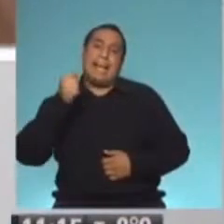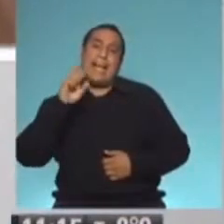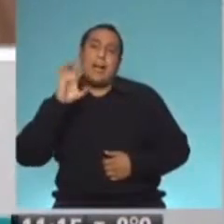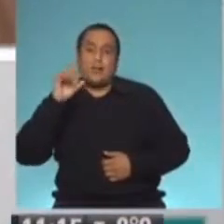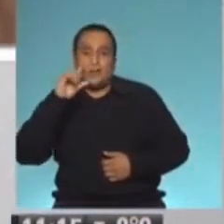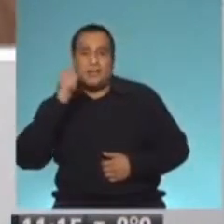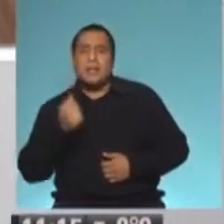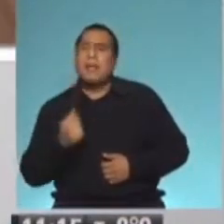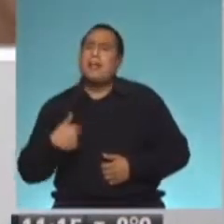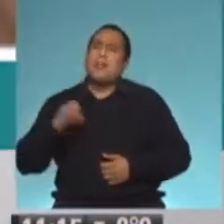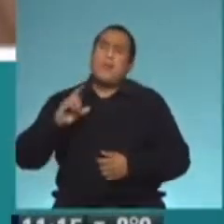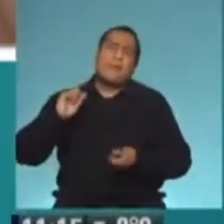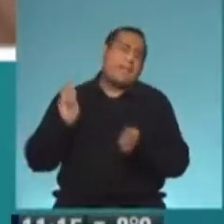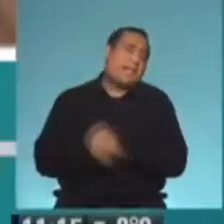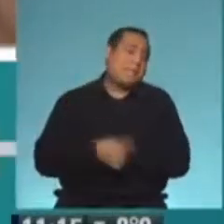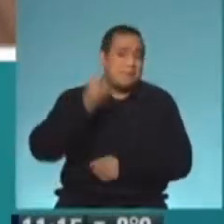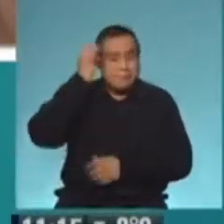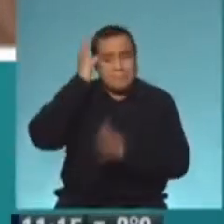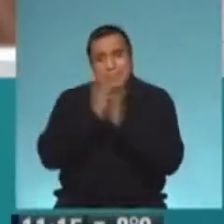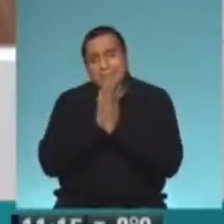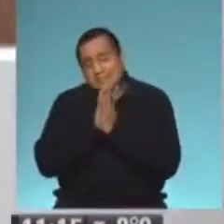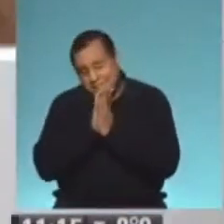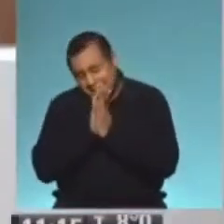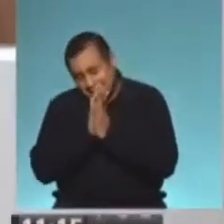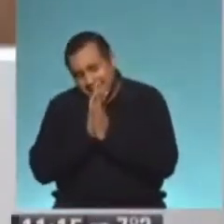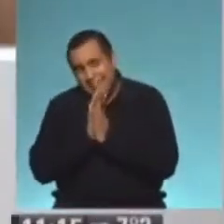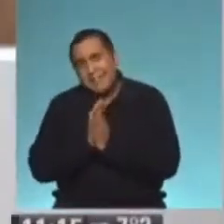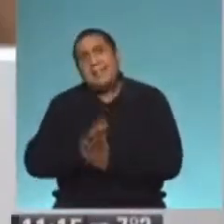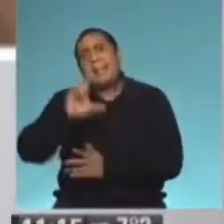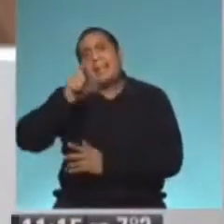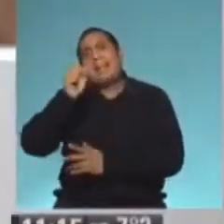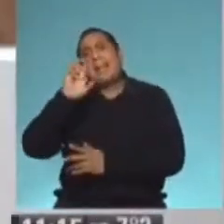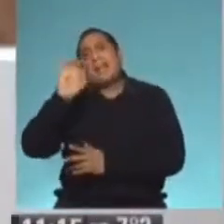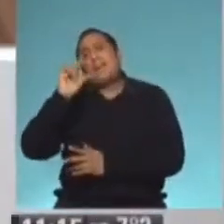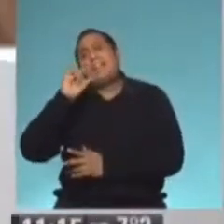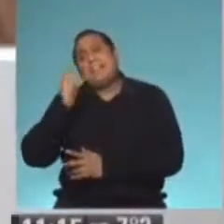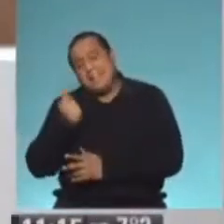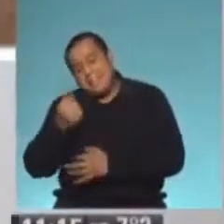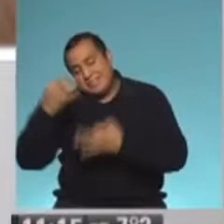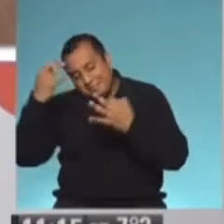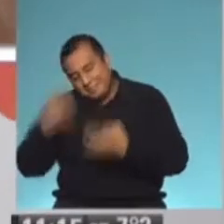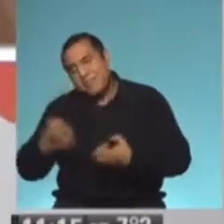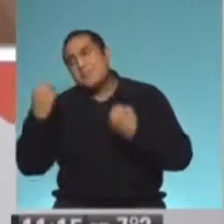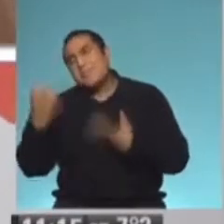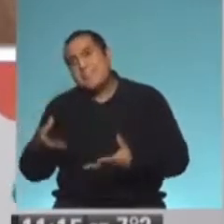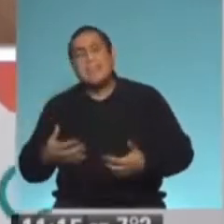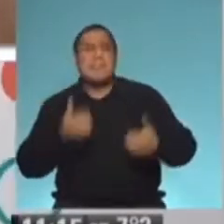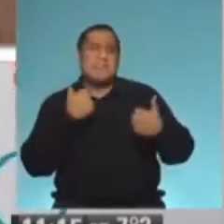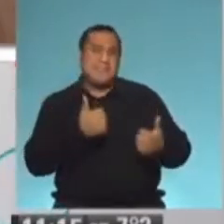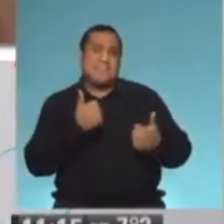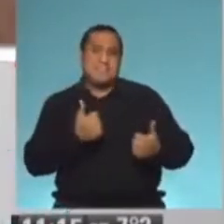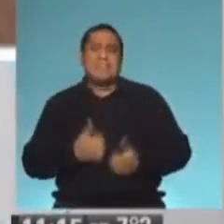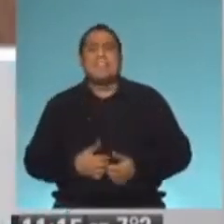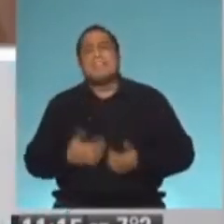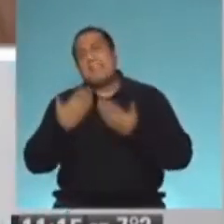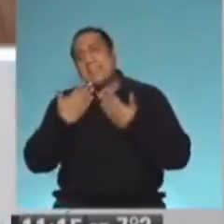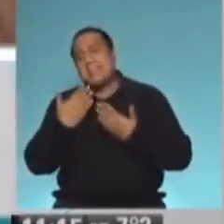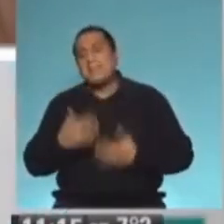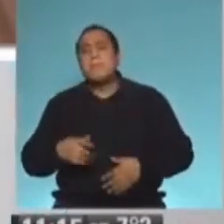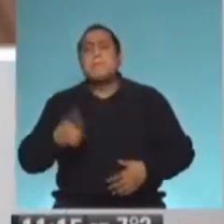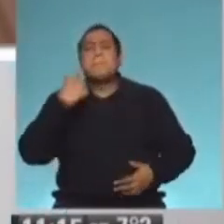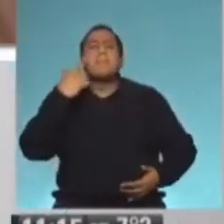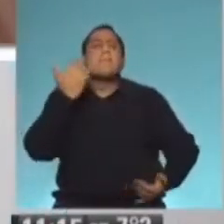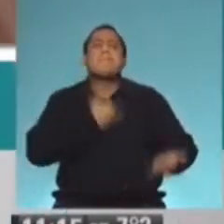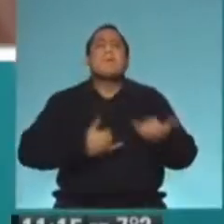yo Bien, soy bien. así, te cambio los nombres a veces. Carolina, Leo, Carla, es así. ¿Cómo andás, Caro? ¿Todo bien? Bien, bien, bien, gracias. Bueno, contanos cómo